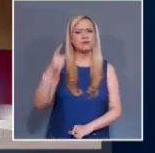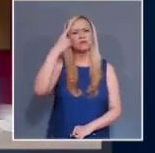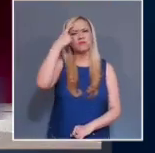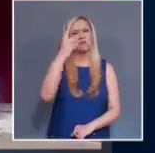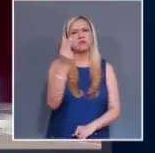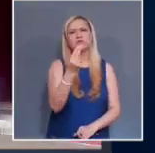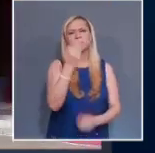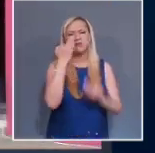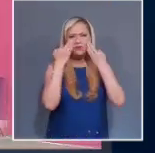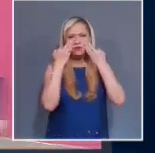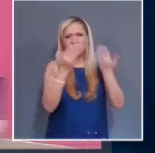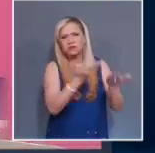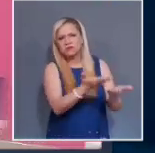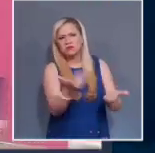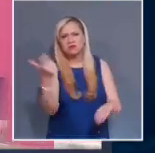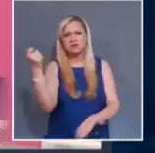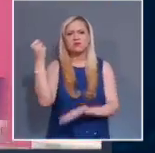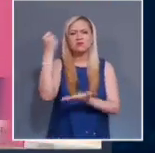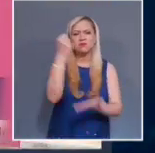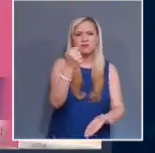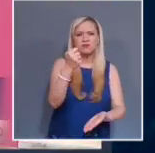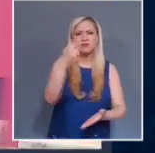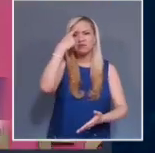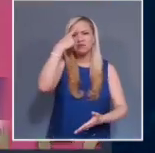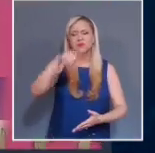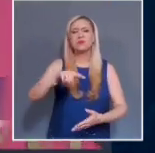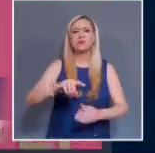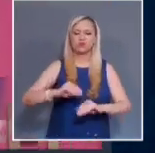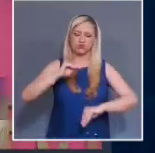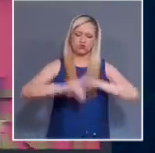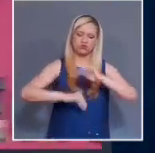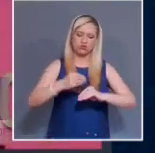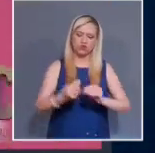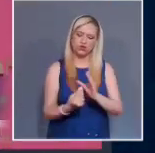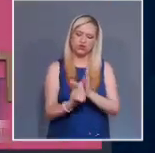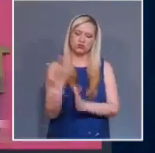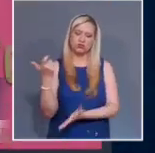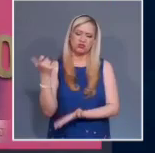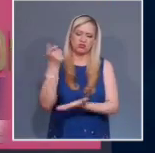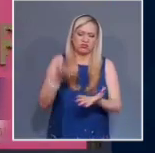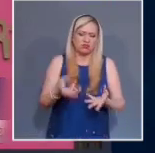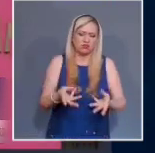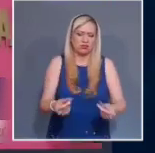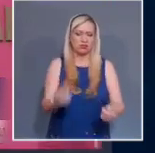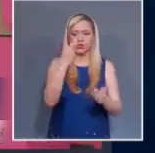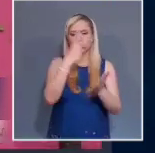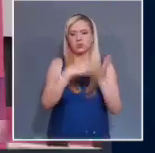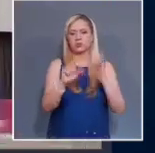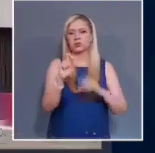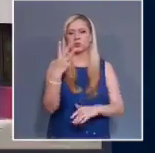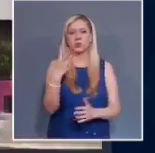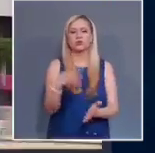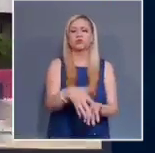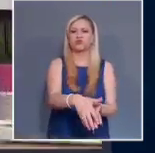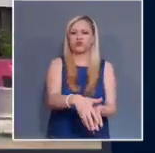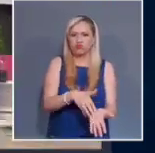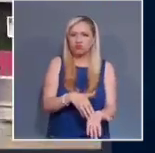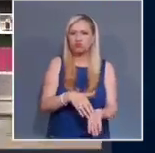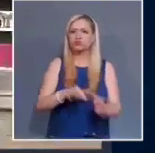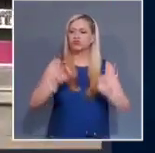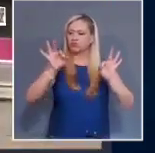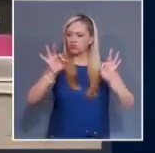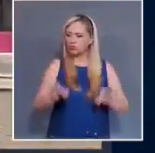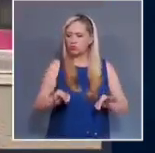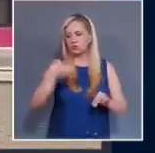normatividad para construir un anteproyecto presupuestal 2024 racional, razonable y con base en la evidencia para